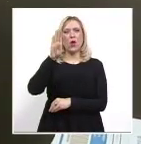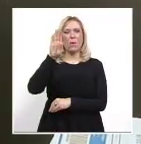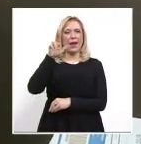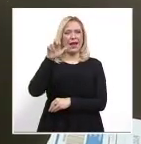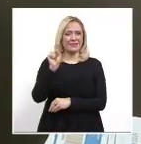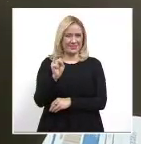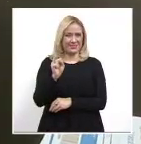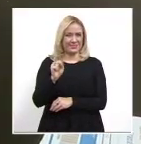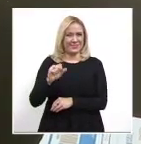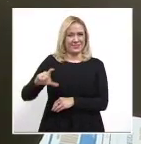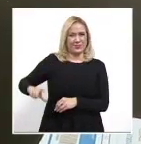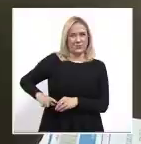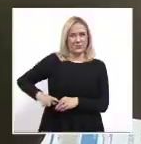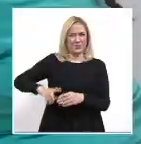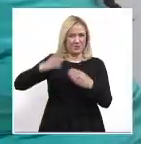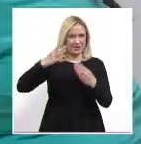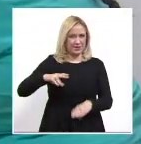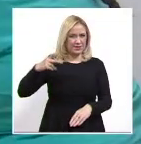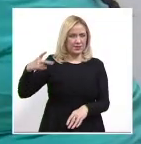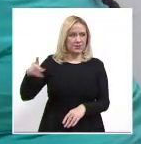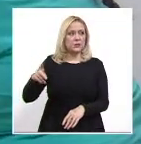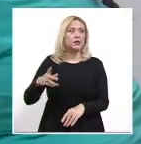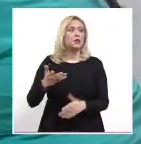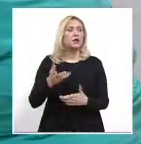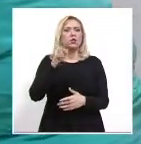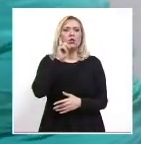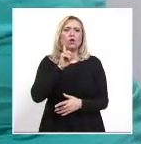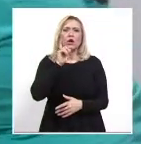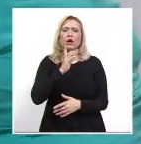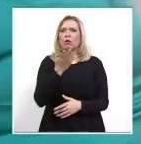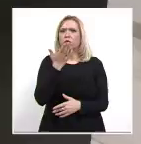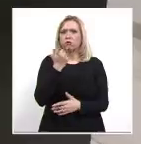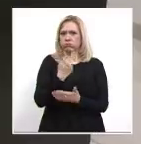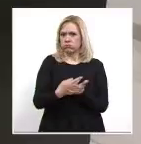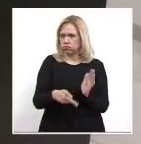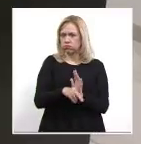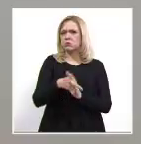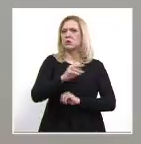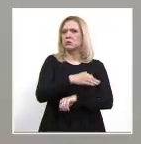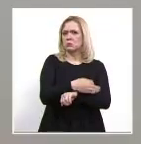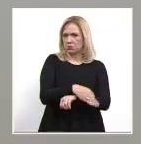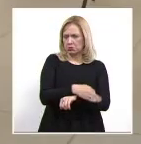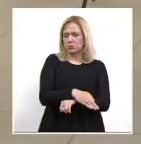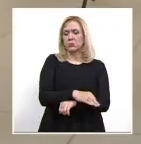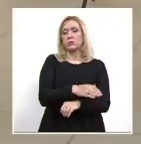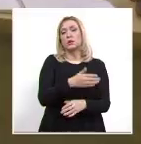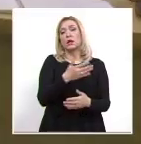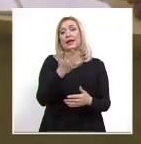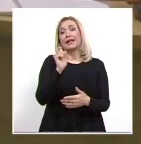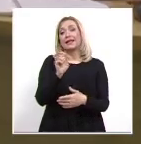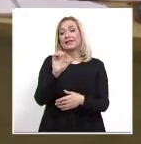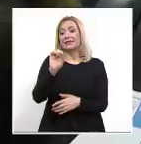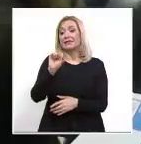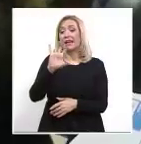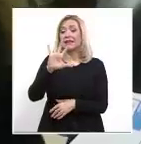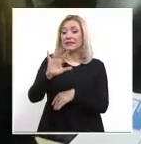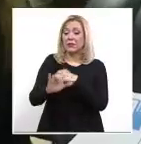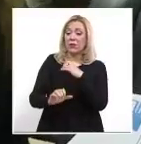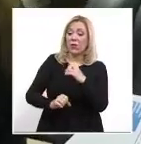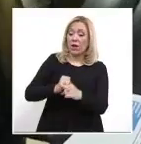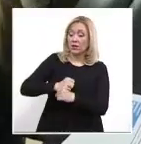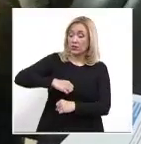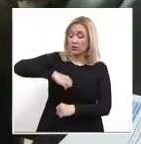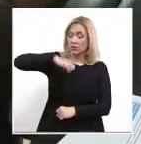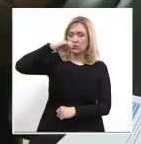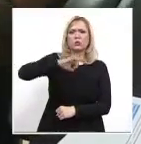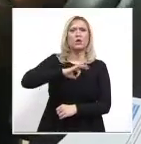derecho a una pensión por jubilación incluso hasta 5 años antes de cumplir la edad reglamentaria, lo que no vulnera el